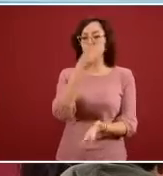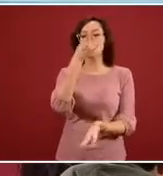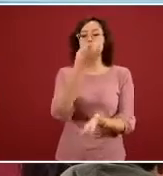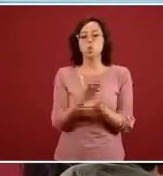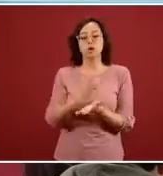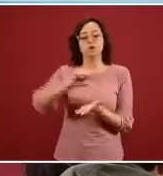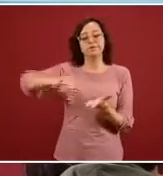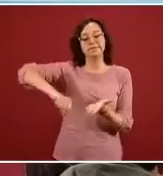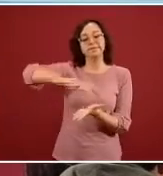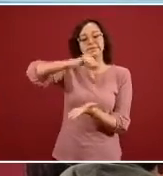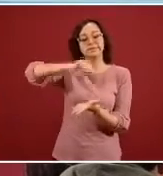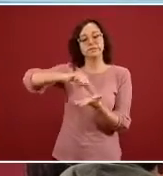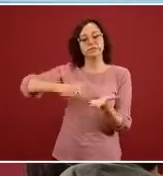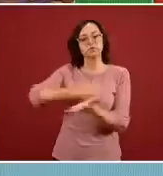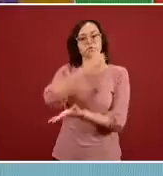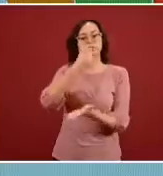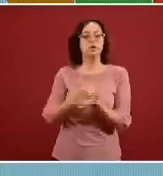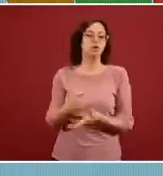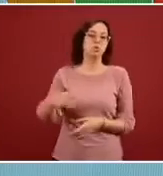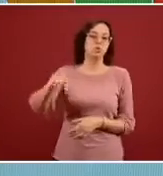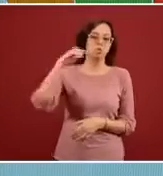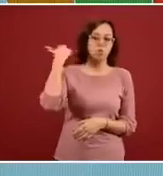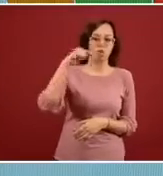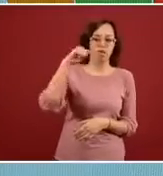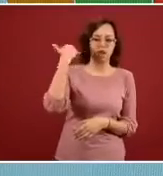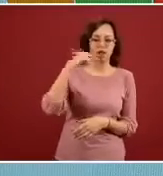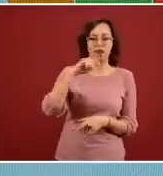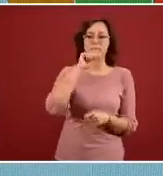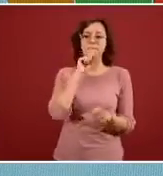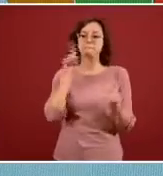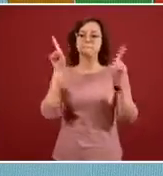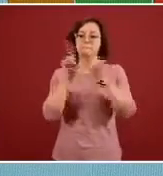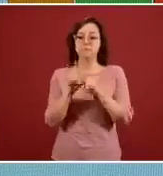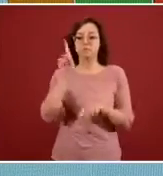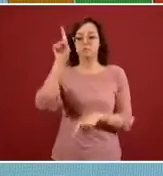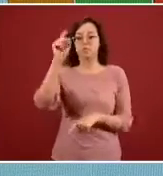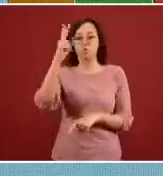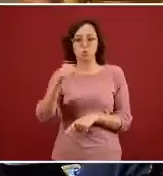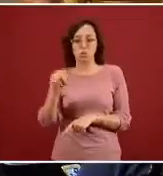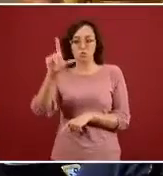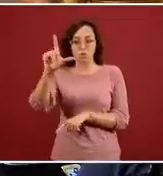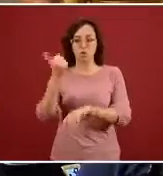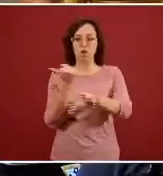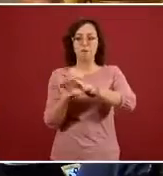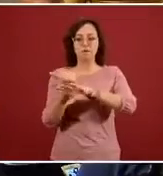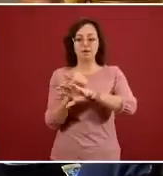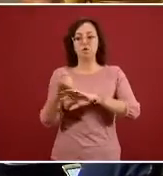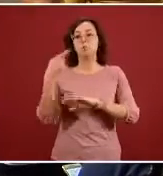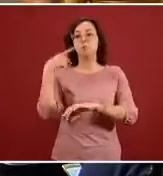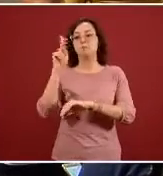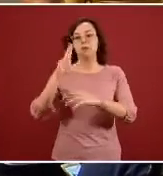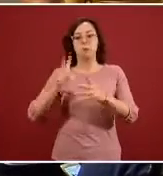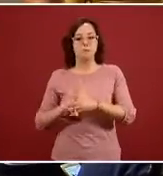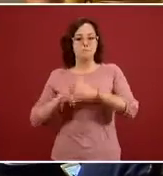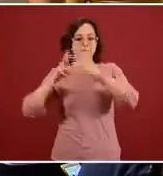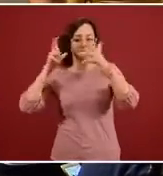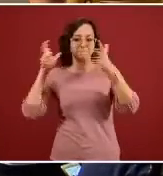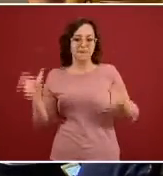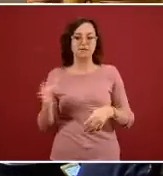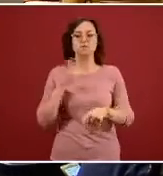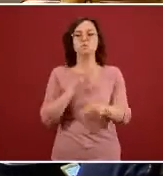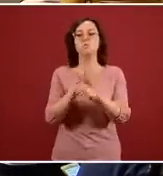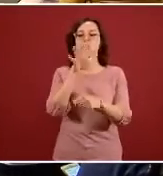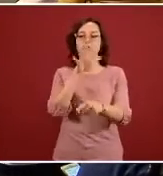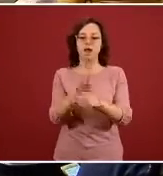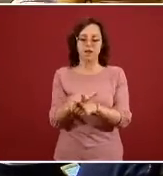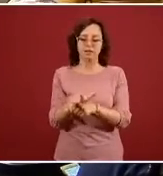zona metropolitana de Guadalajara y lo mismo Monterrey, pero pintamos todo el estado porque son las unidades administrativas donde